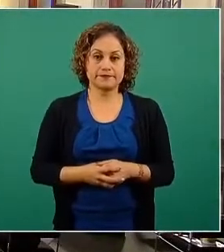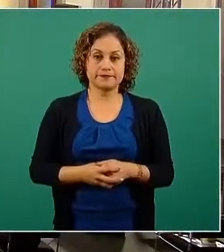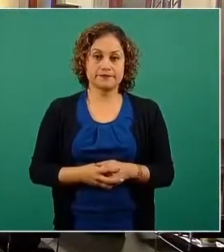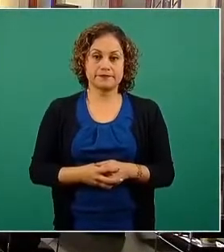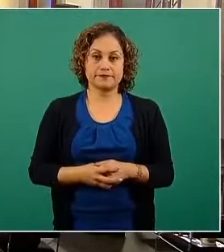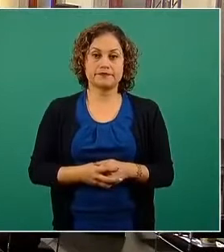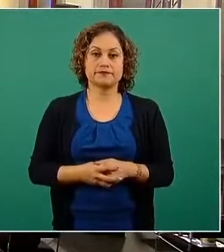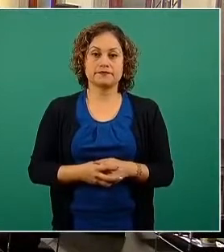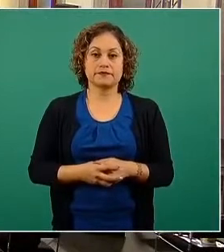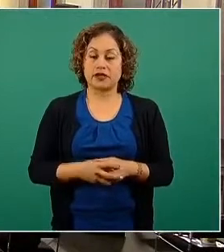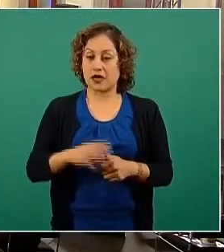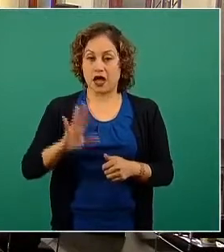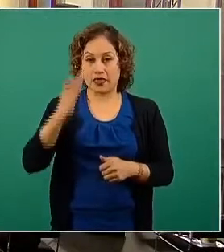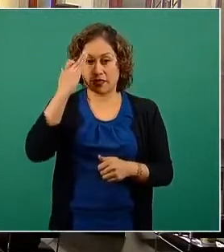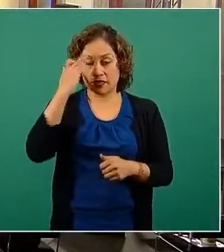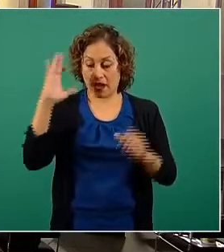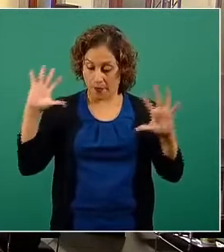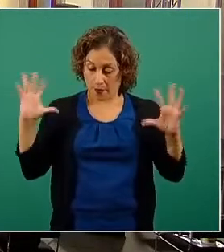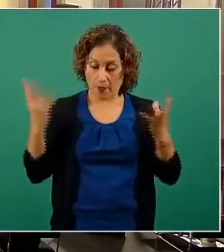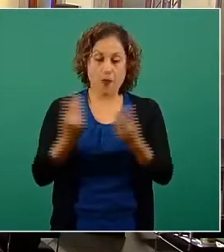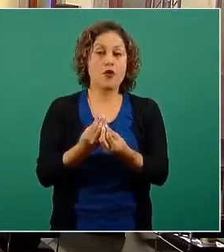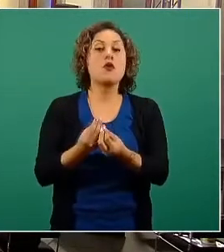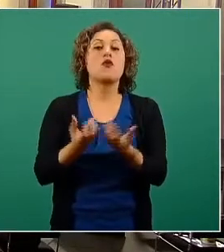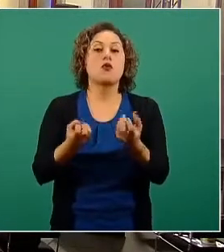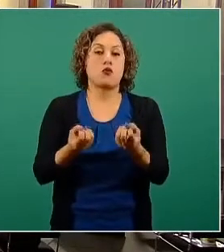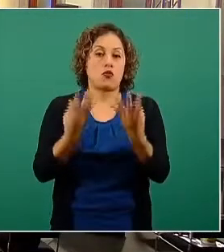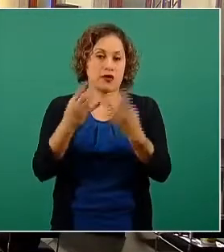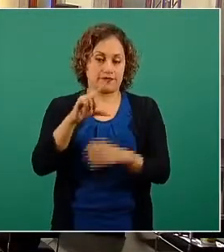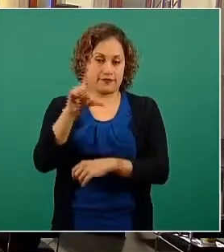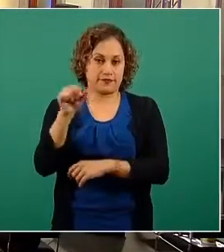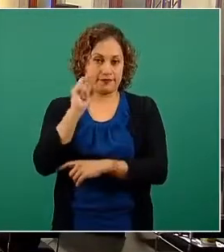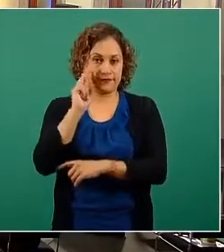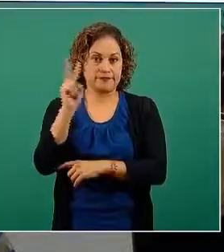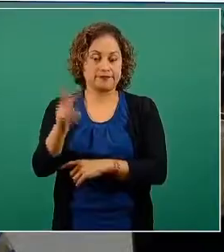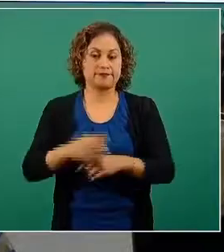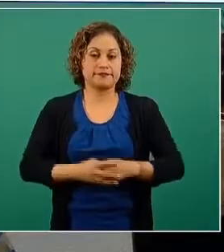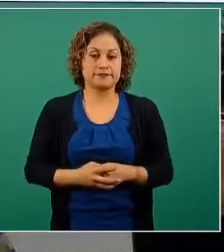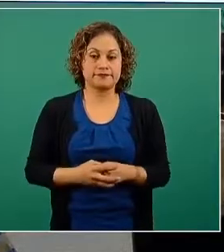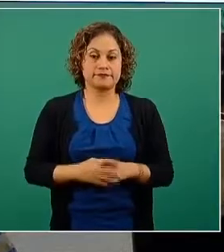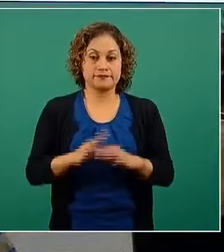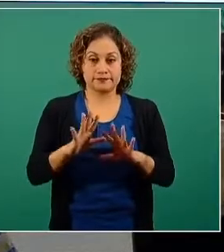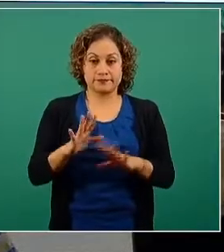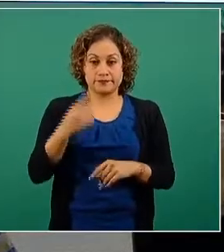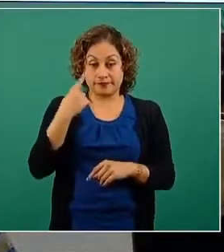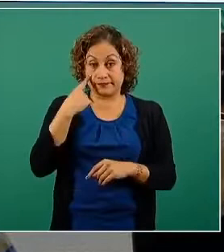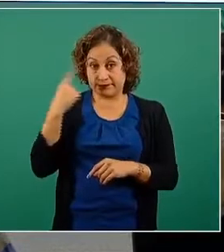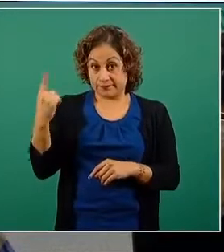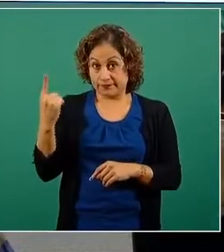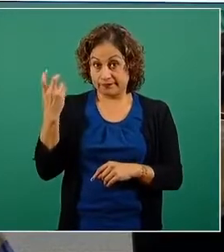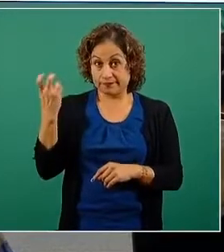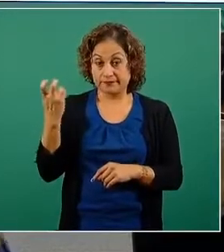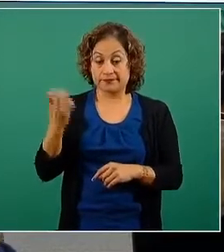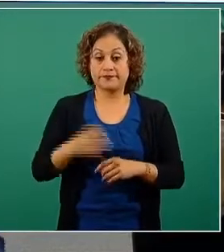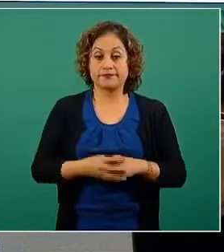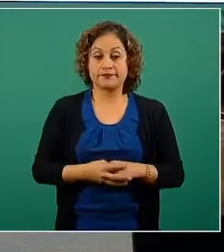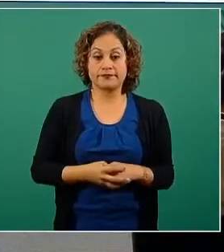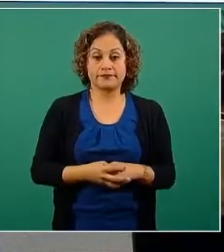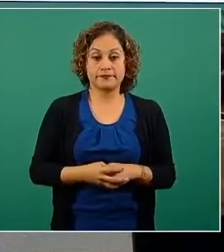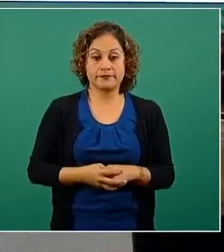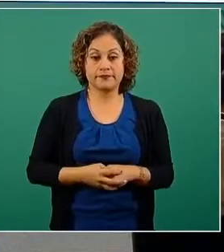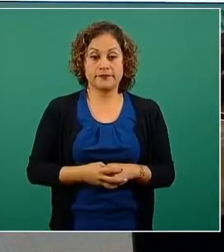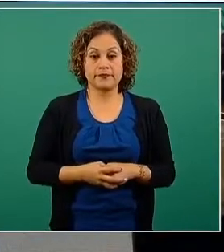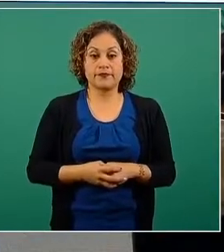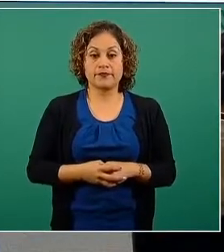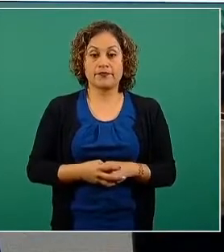avance total, ¿no?, de toda la estrategia. Actualmente, como tal cual se ve, podemos identificar que tenemos